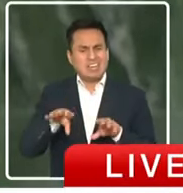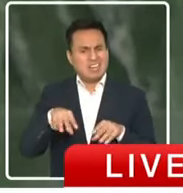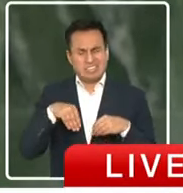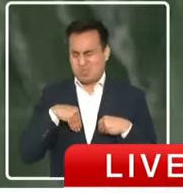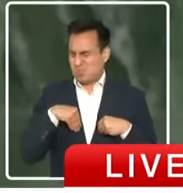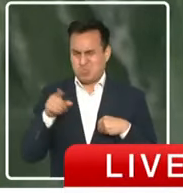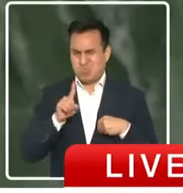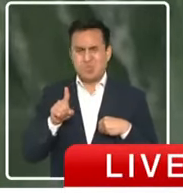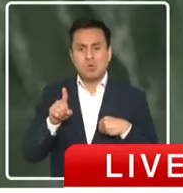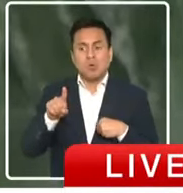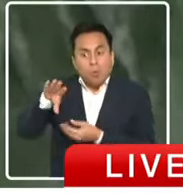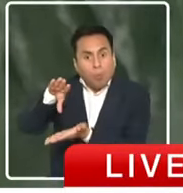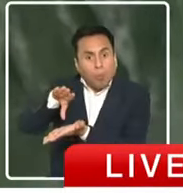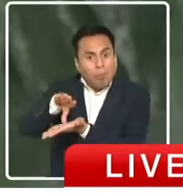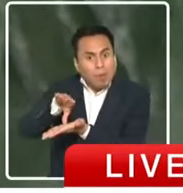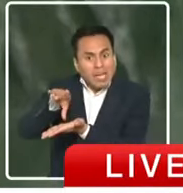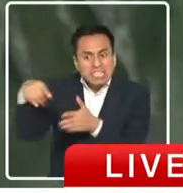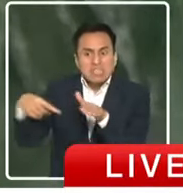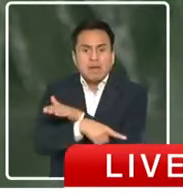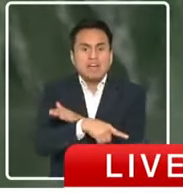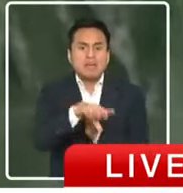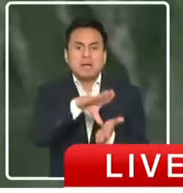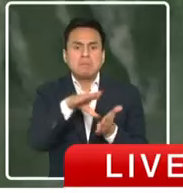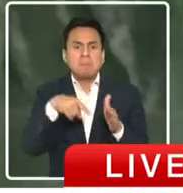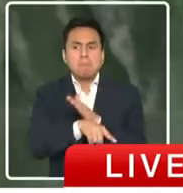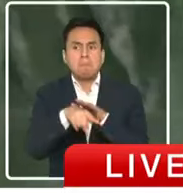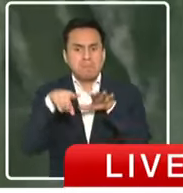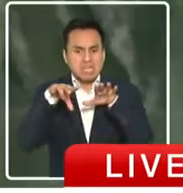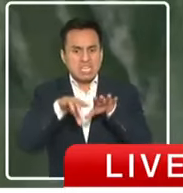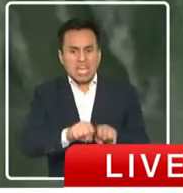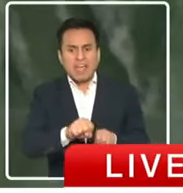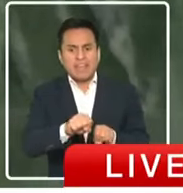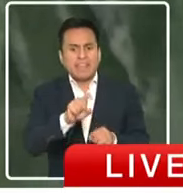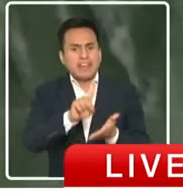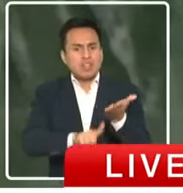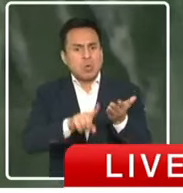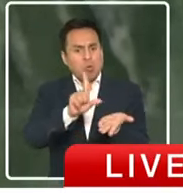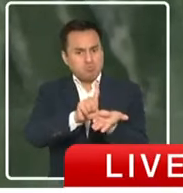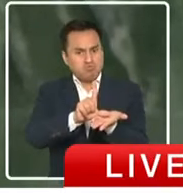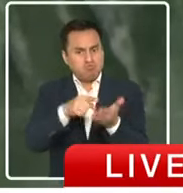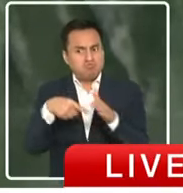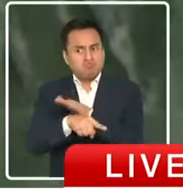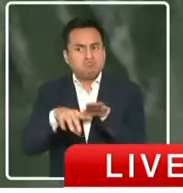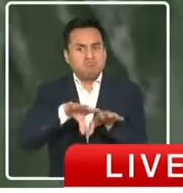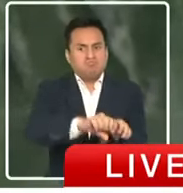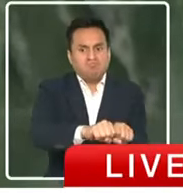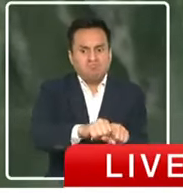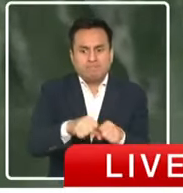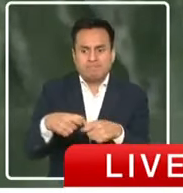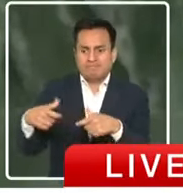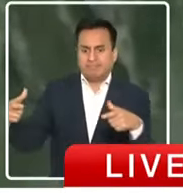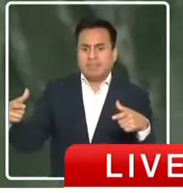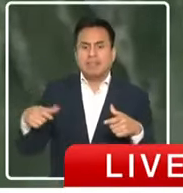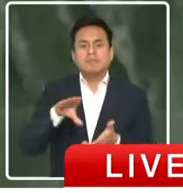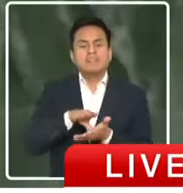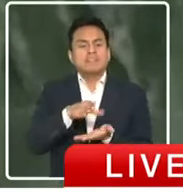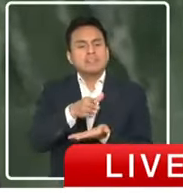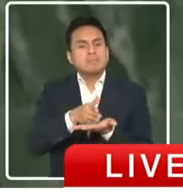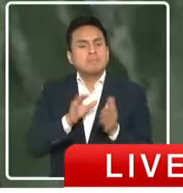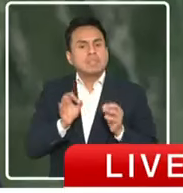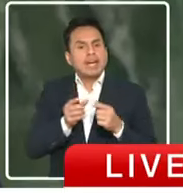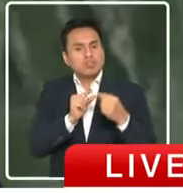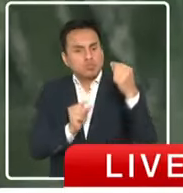naturalice que un país invada a otro y se quede con parte de su territorio. Para países medianos como el